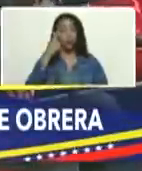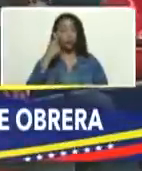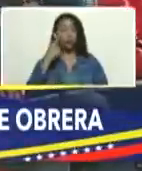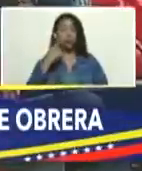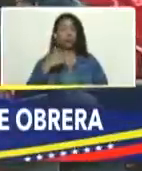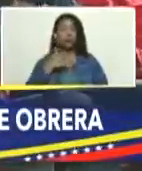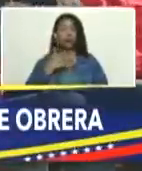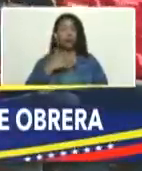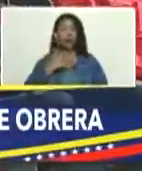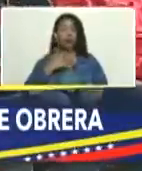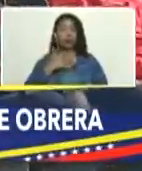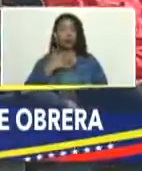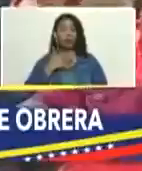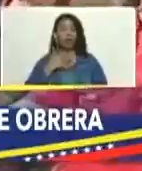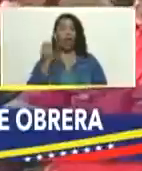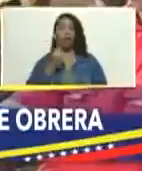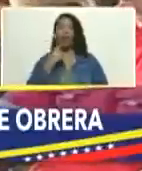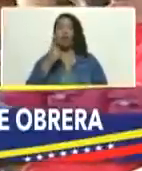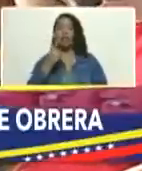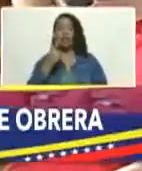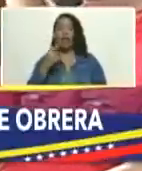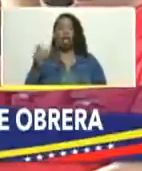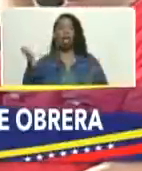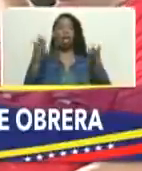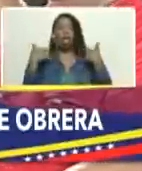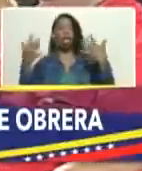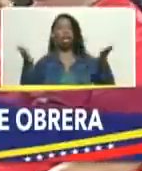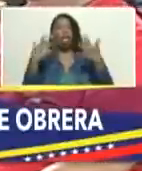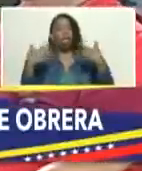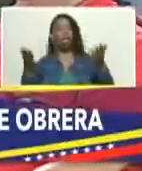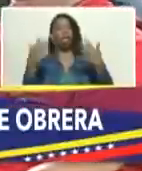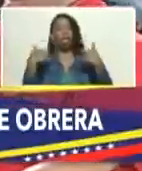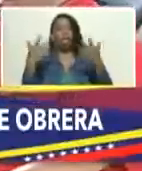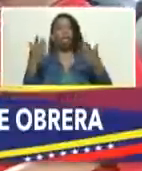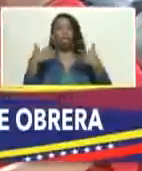Está pegando, como dicen en Oriente, la calor.